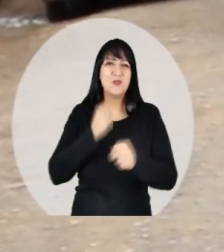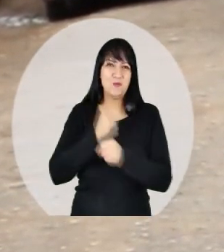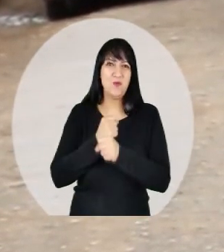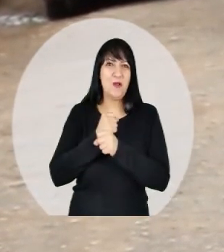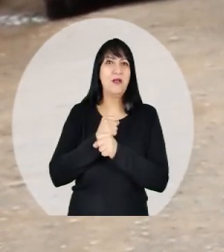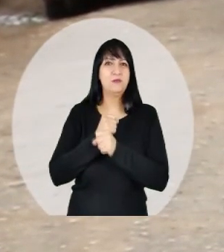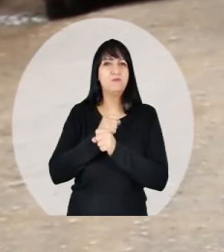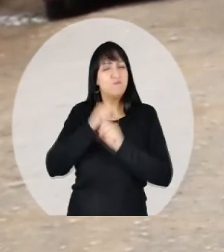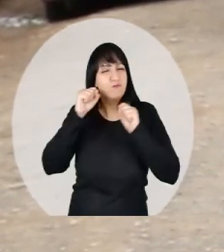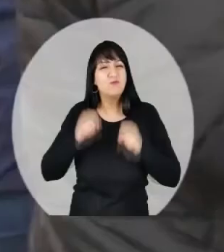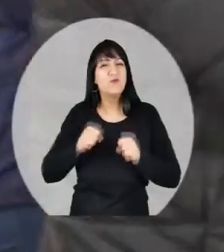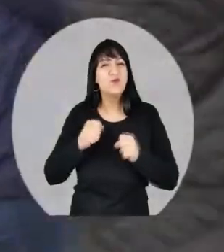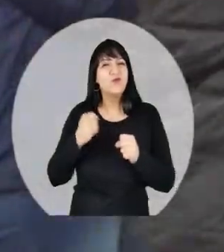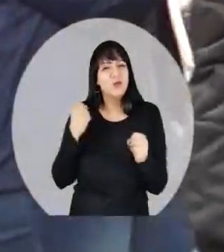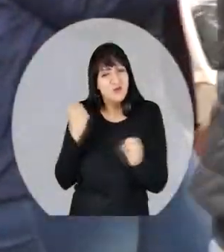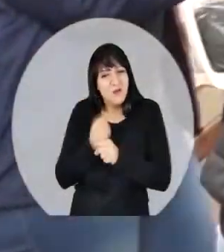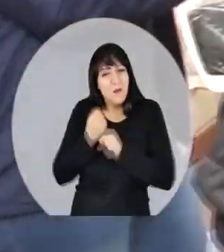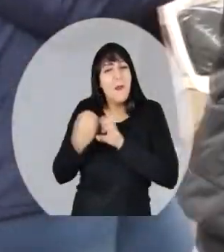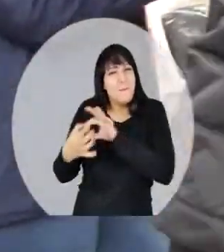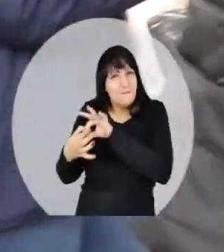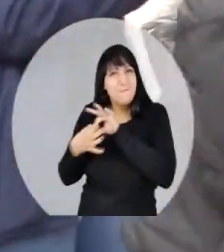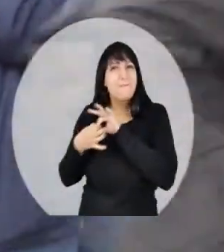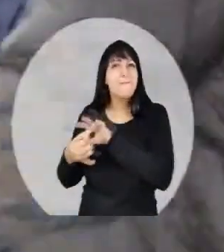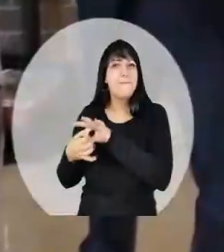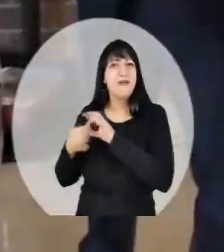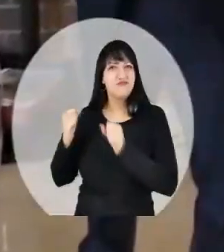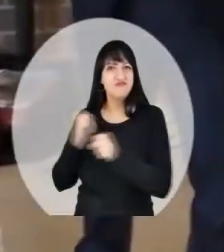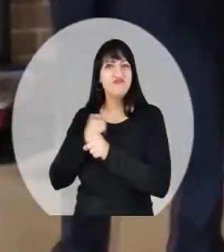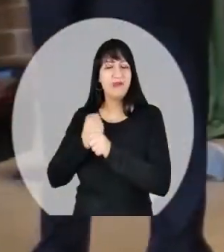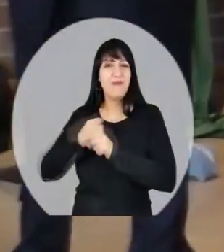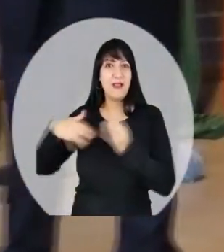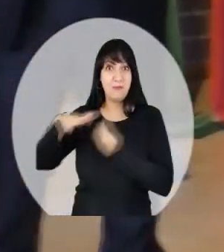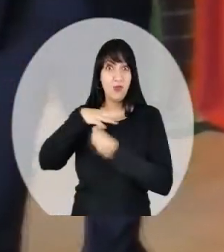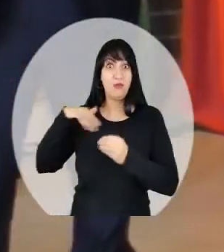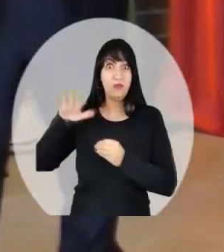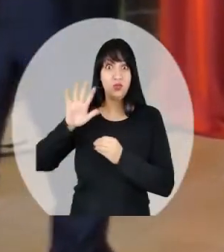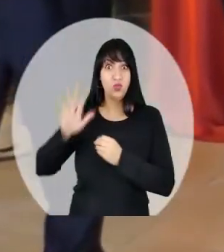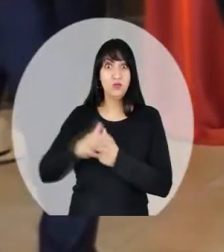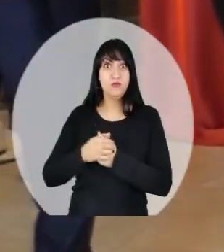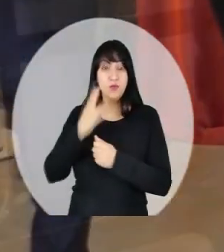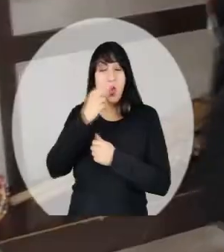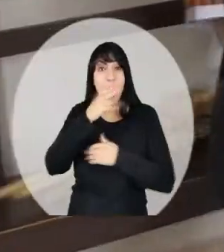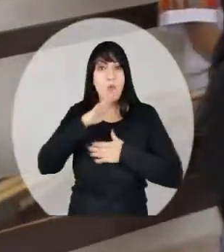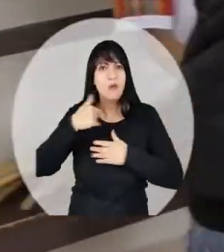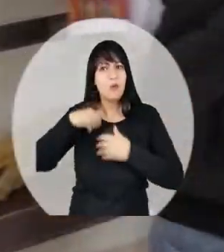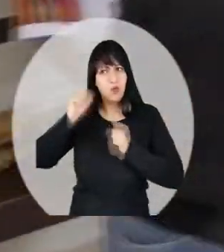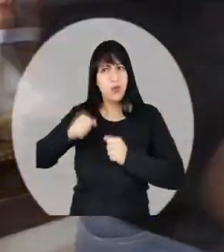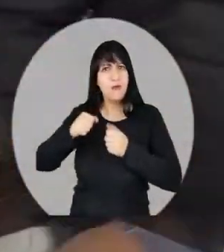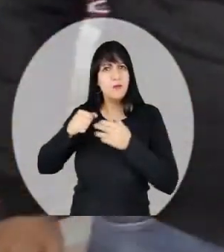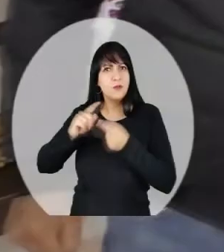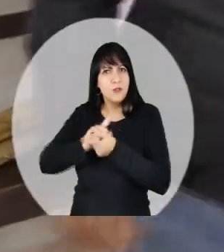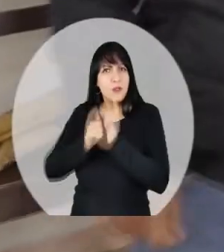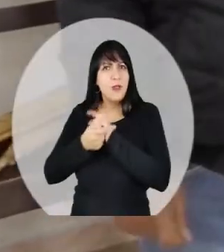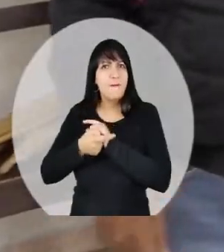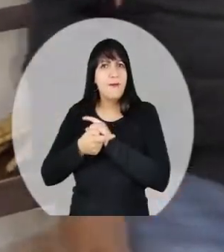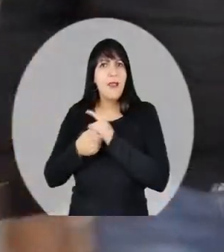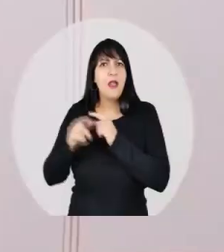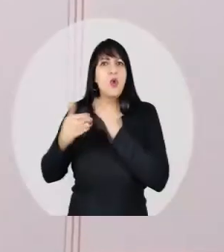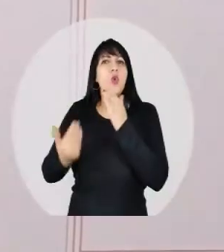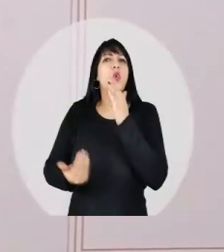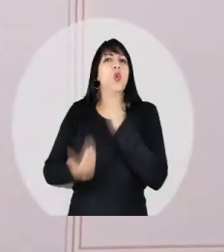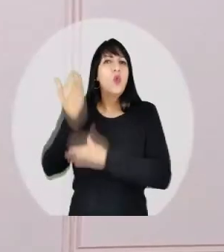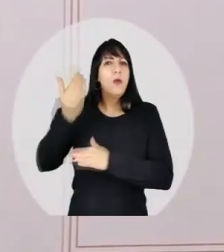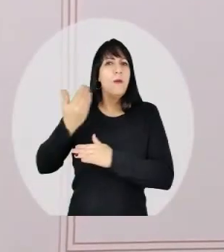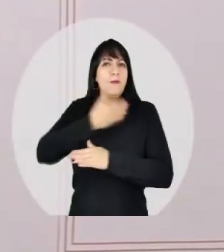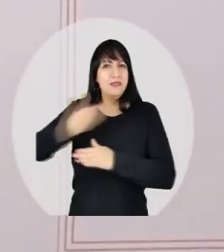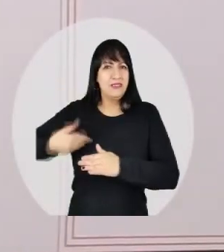próximo año, en verdad, hacer un buen trabajo con ellos, articular el desarrollo comunitario con el compromiso de elegir las nuevas